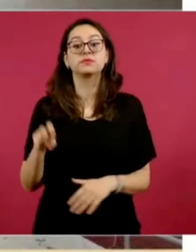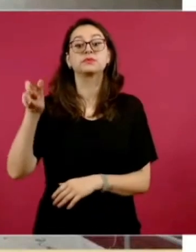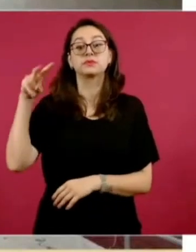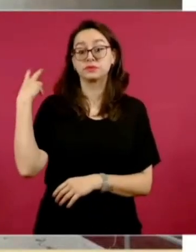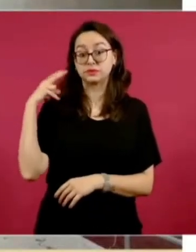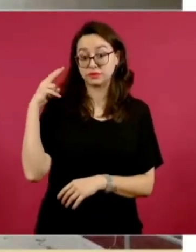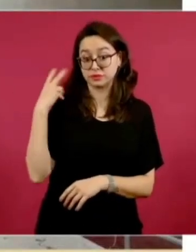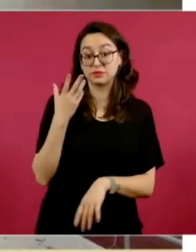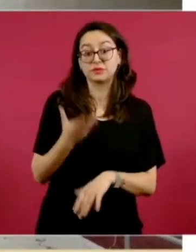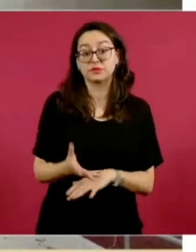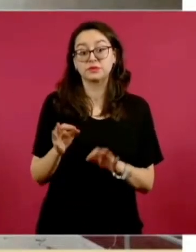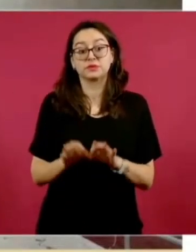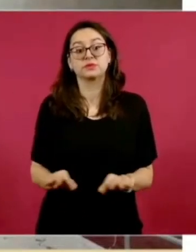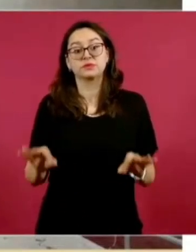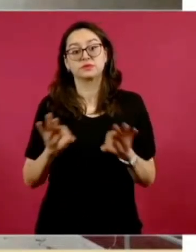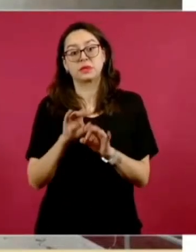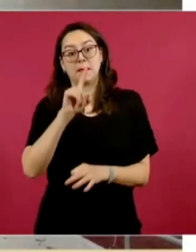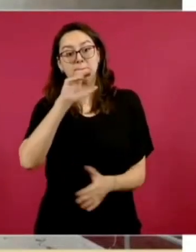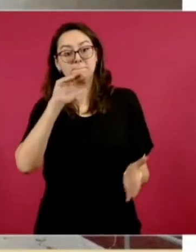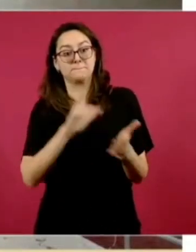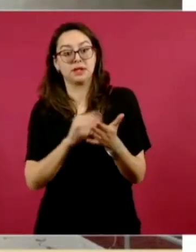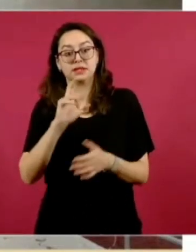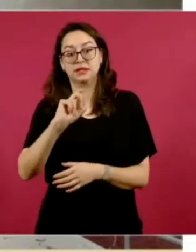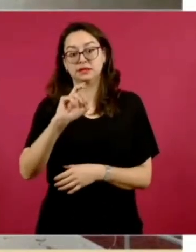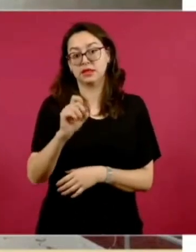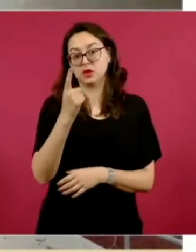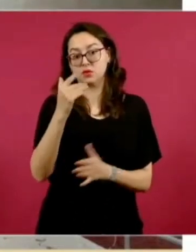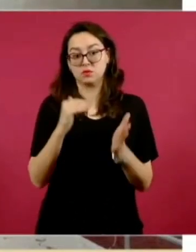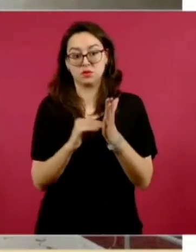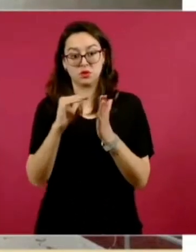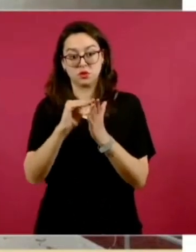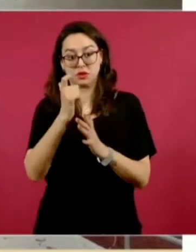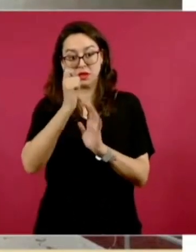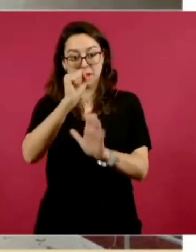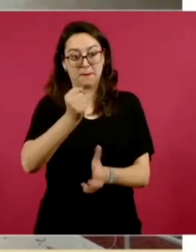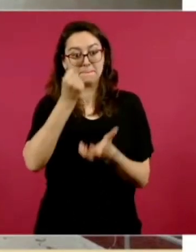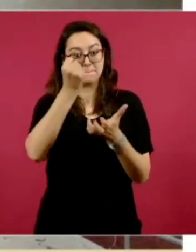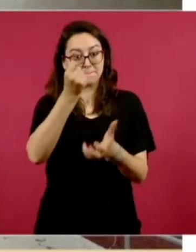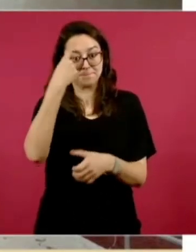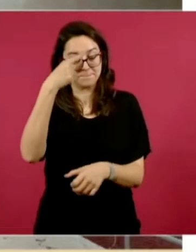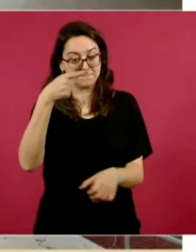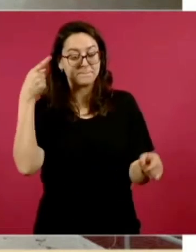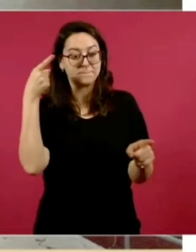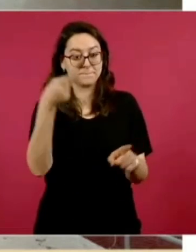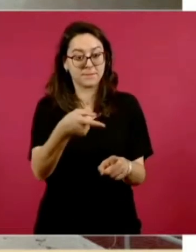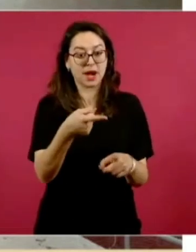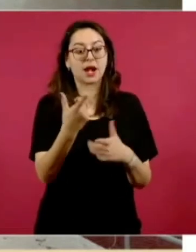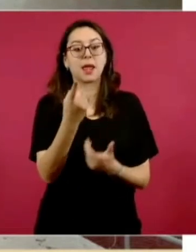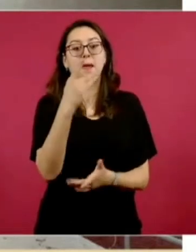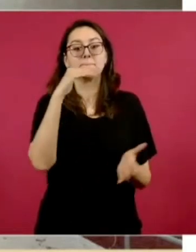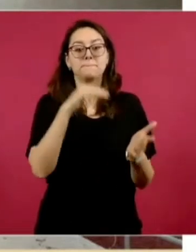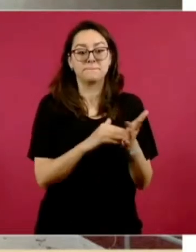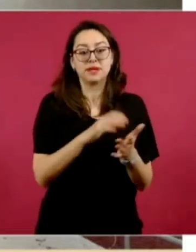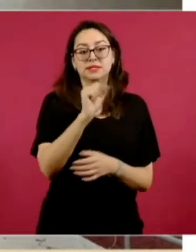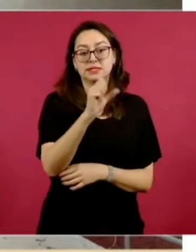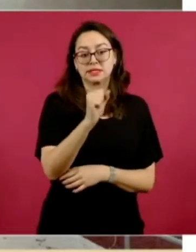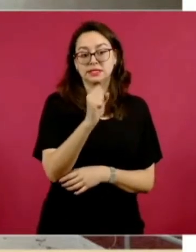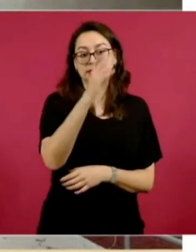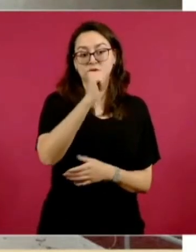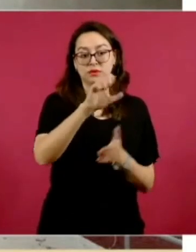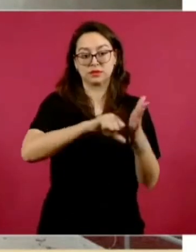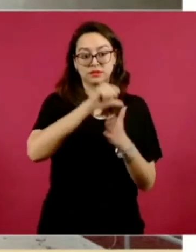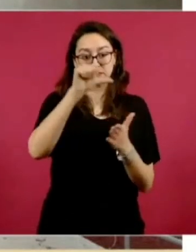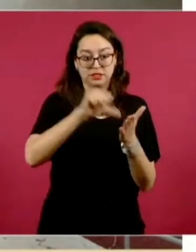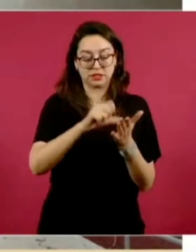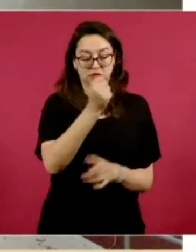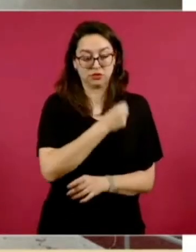importante. Fue una inversión de 1,031 millones de pesos en 1,069 centros de salud. Aquí